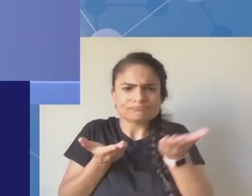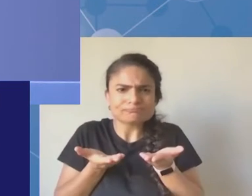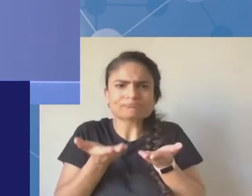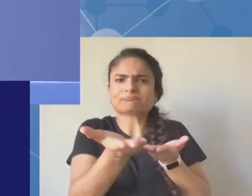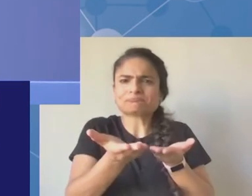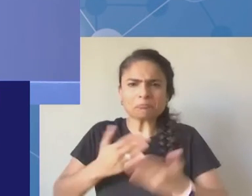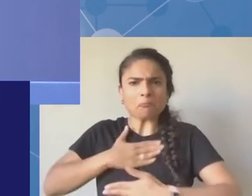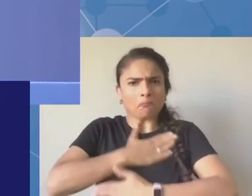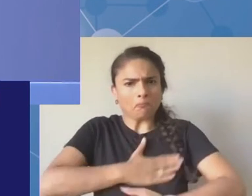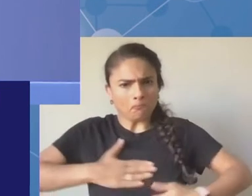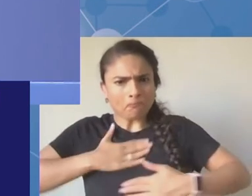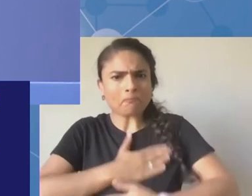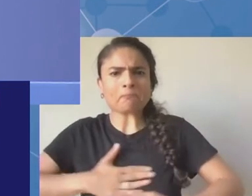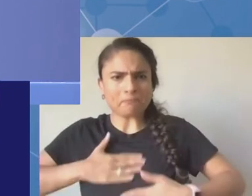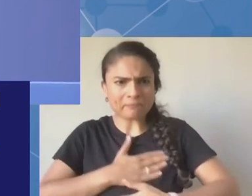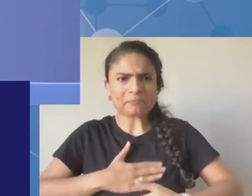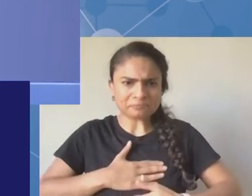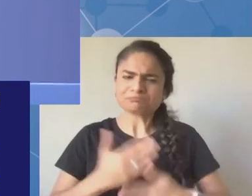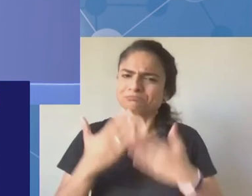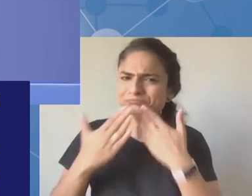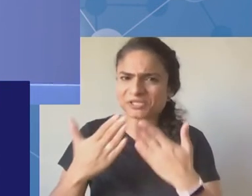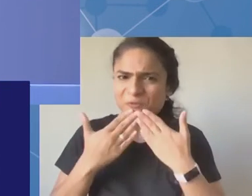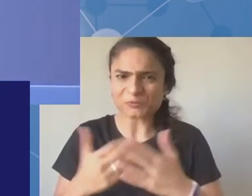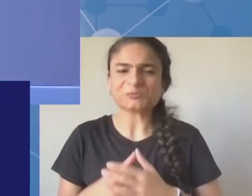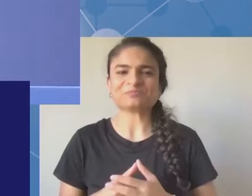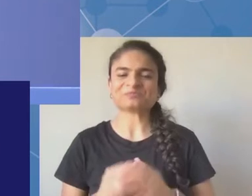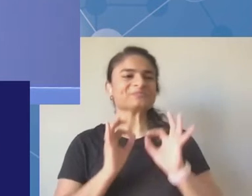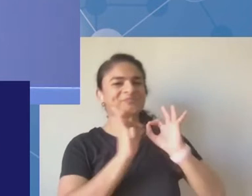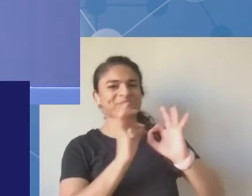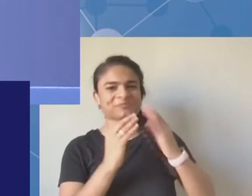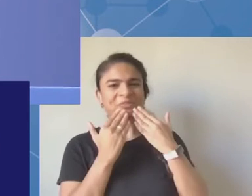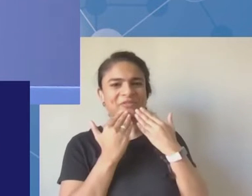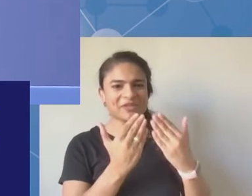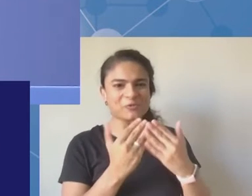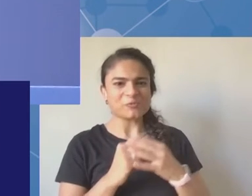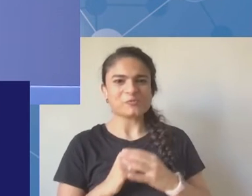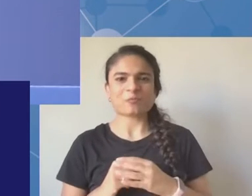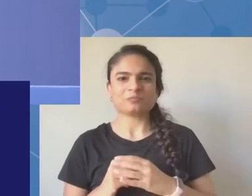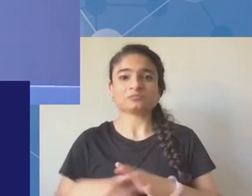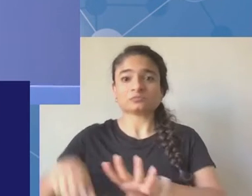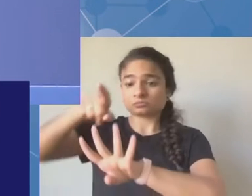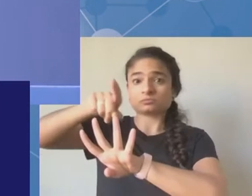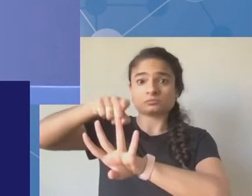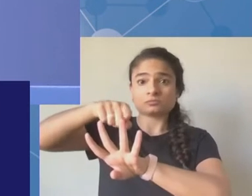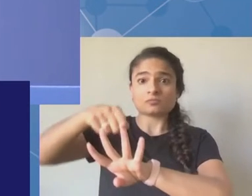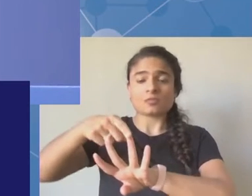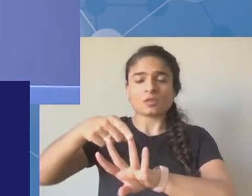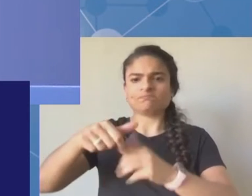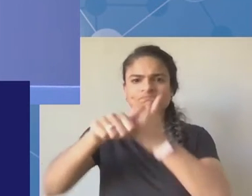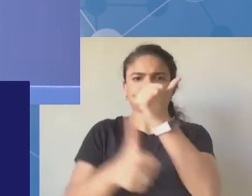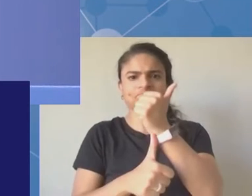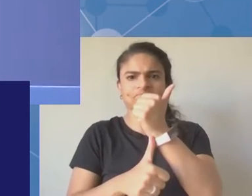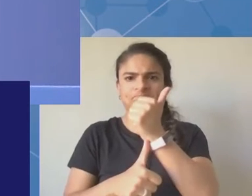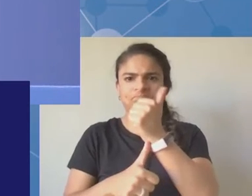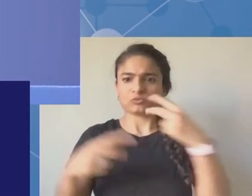sus opiniones y sus impresiones después de nuestro foro. Gracias. Está también con